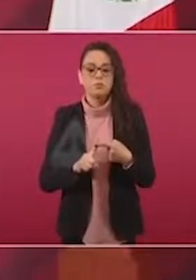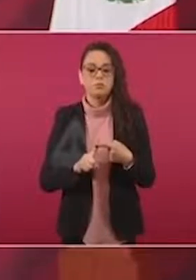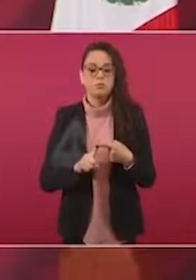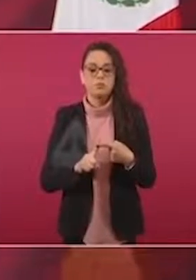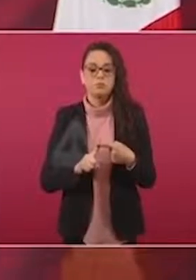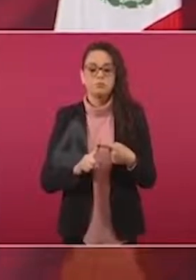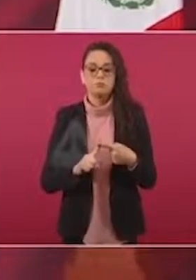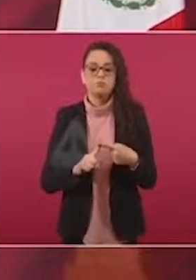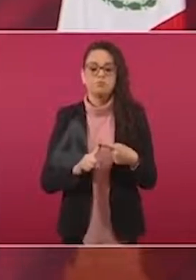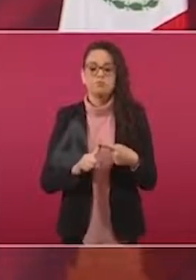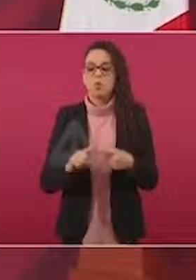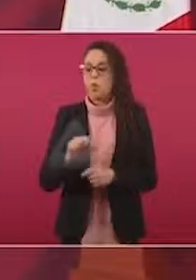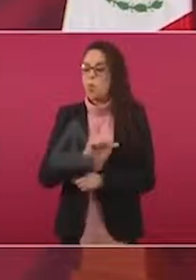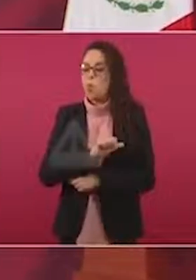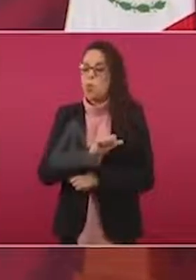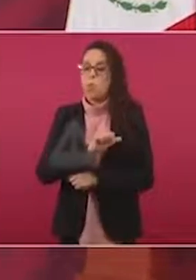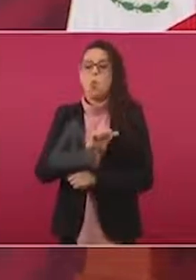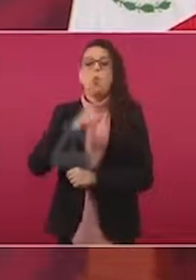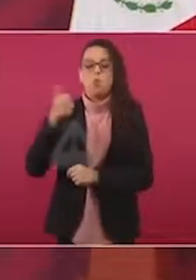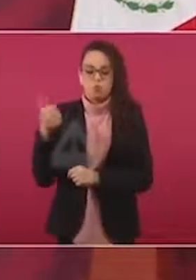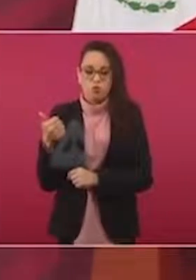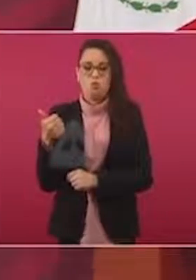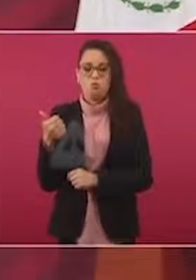se ha encontrado otro tipo de